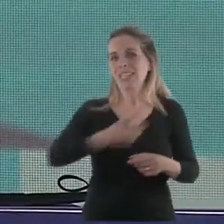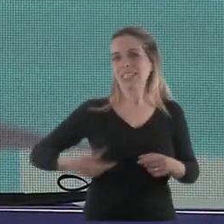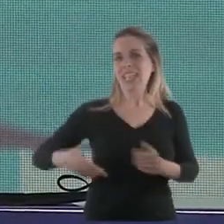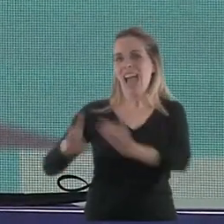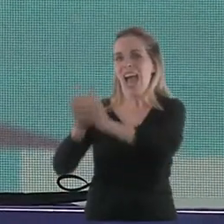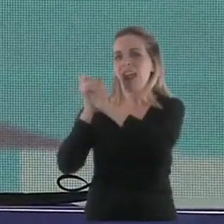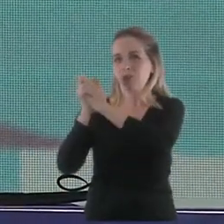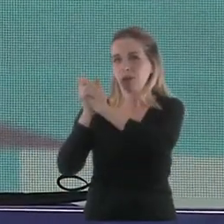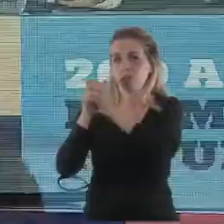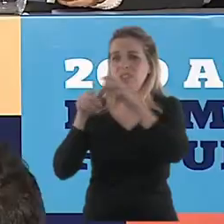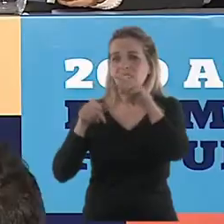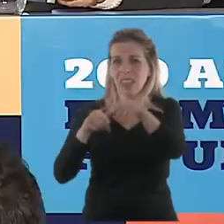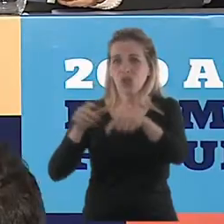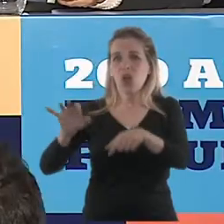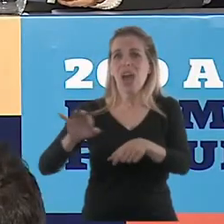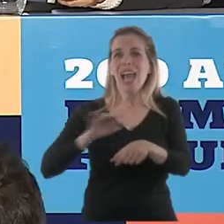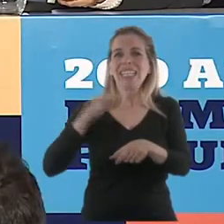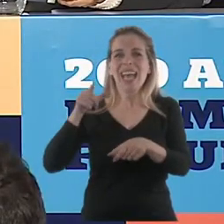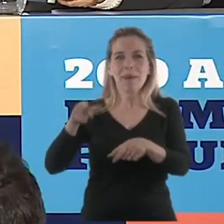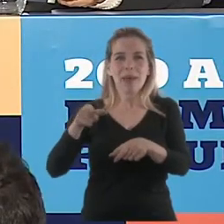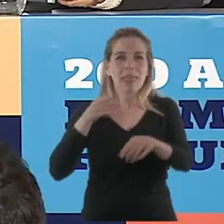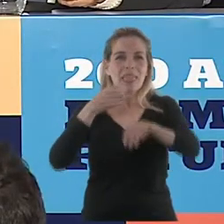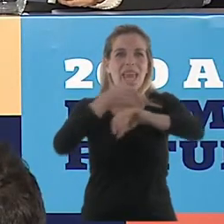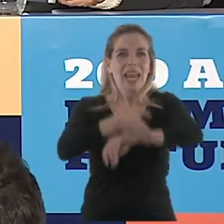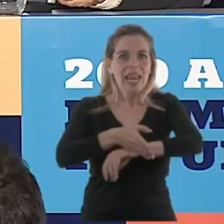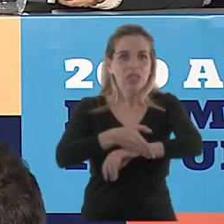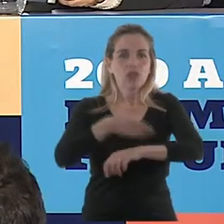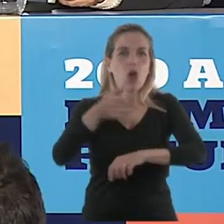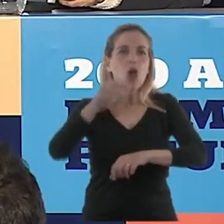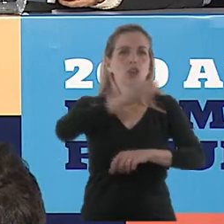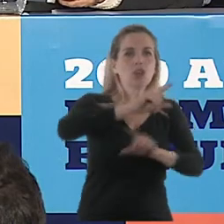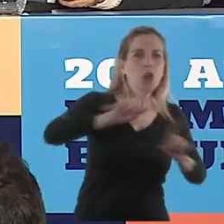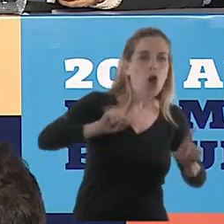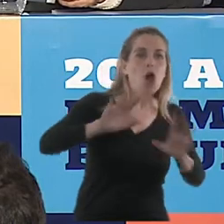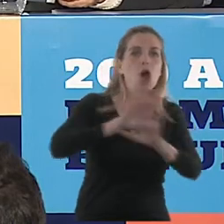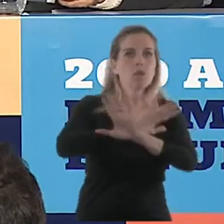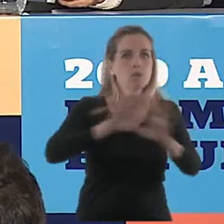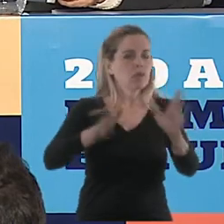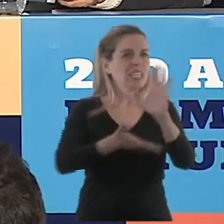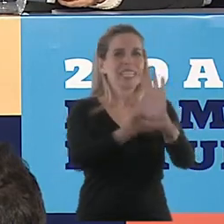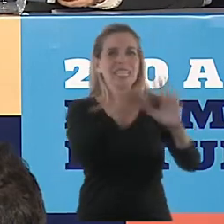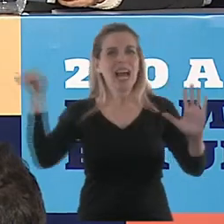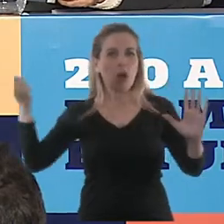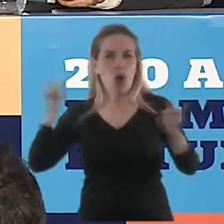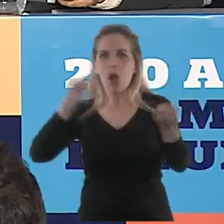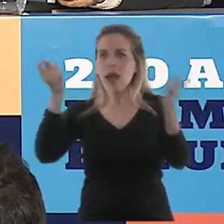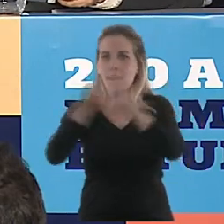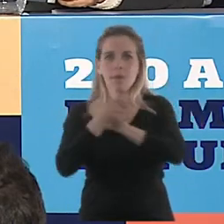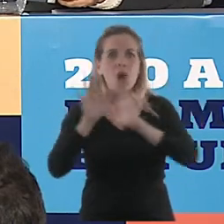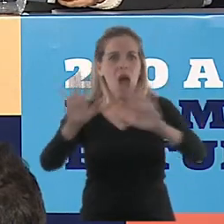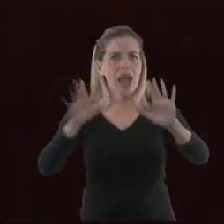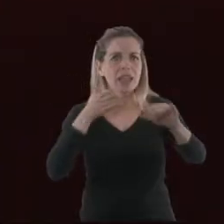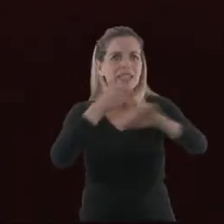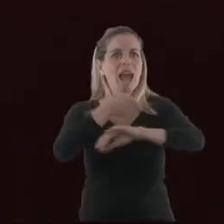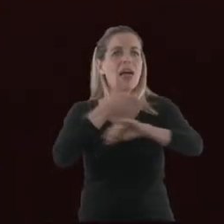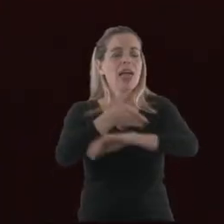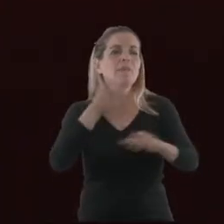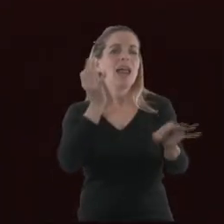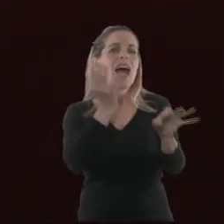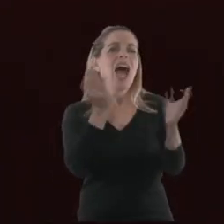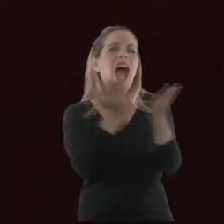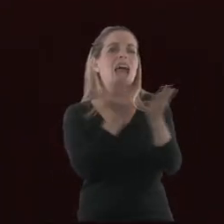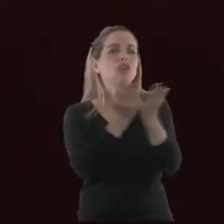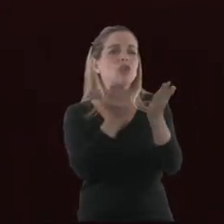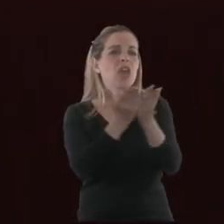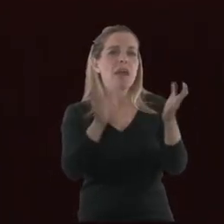el ingreso e hizo irrestricto el ingreso a la universidad. Y así se amplió el espacio